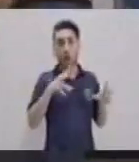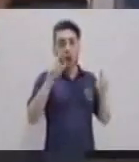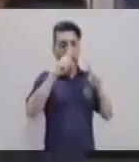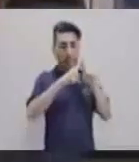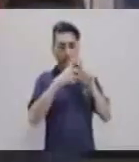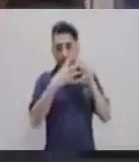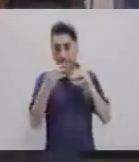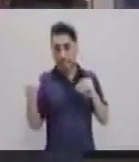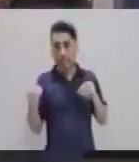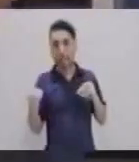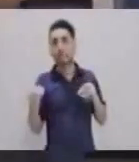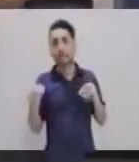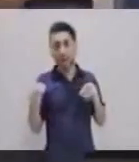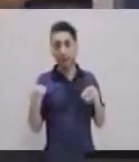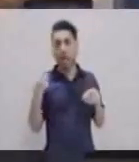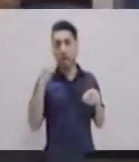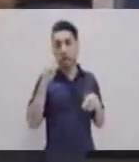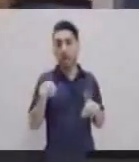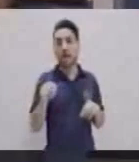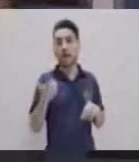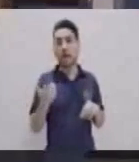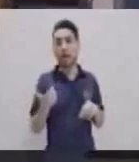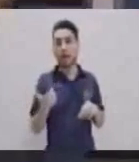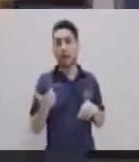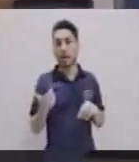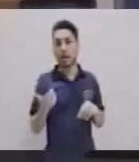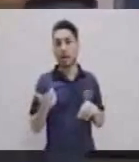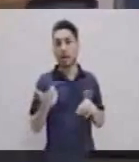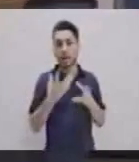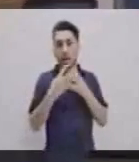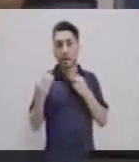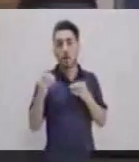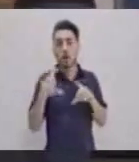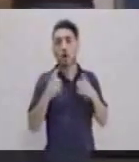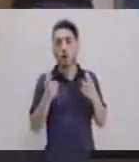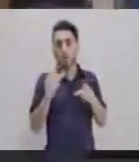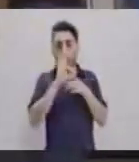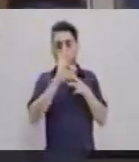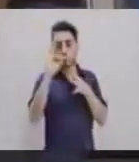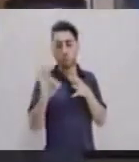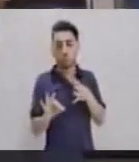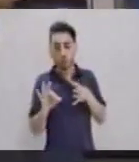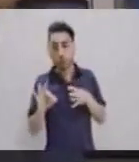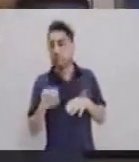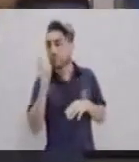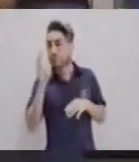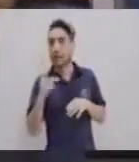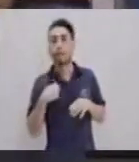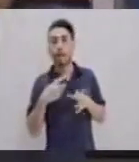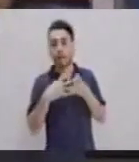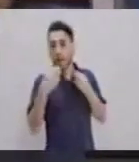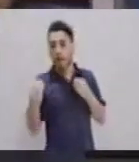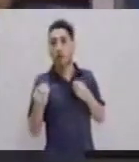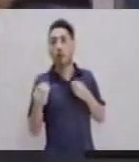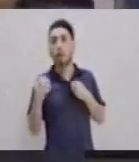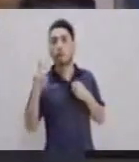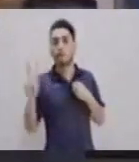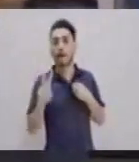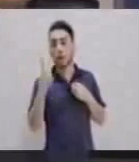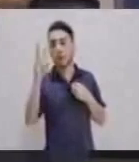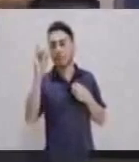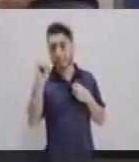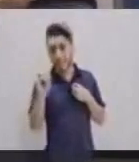X para determinar qué resultado vamos a tener de la función. Normalmente le asignamos un